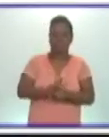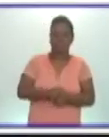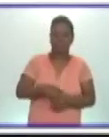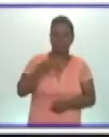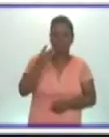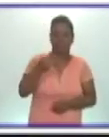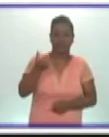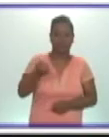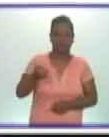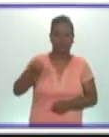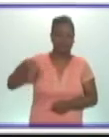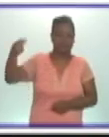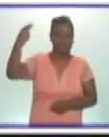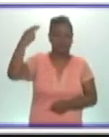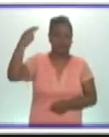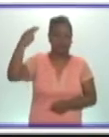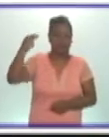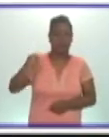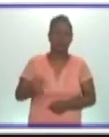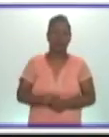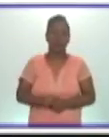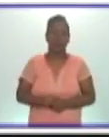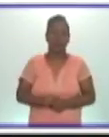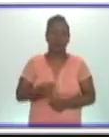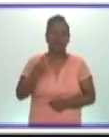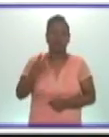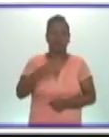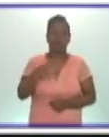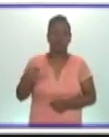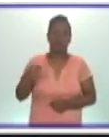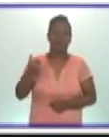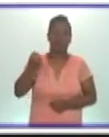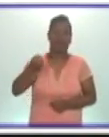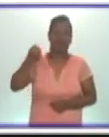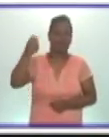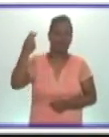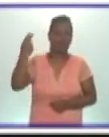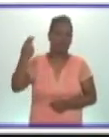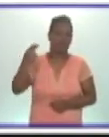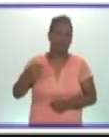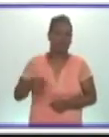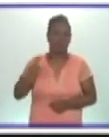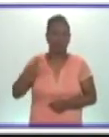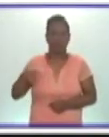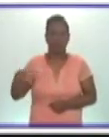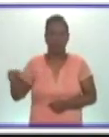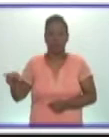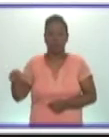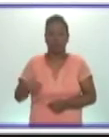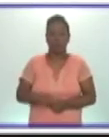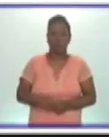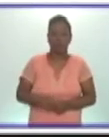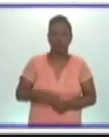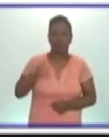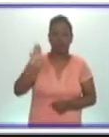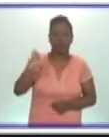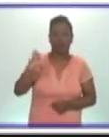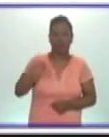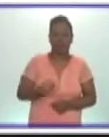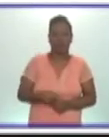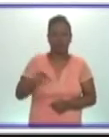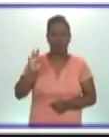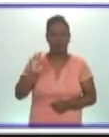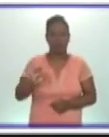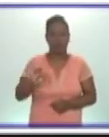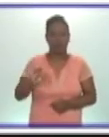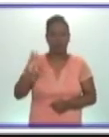5a cuadrada nos da menos 2a cuadrada. Ahora con las letras b, que estén elevadas al cuadrado, 8b cuadrado.